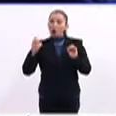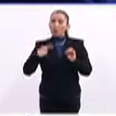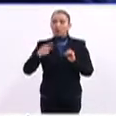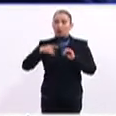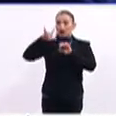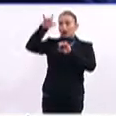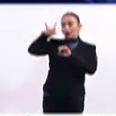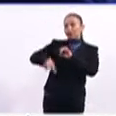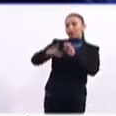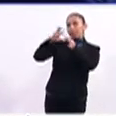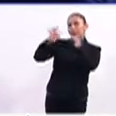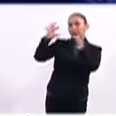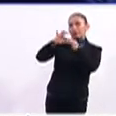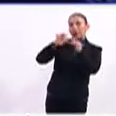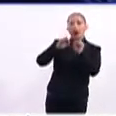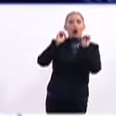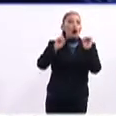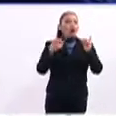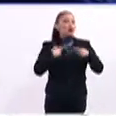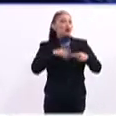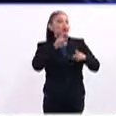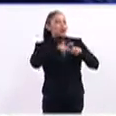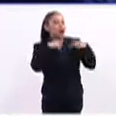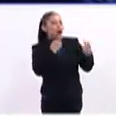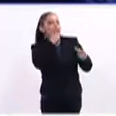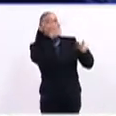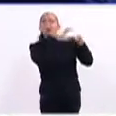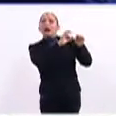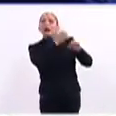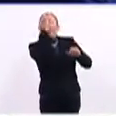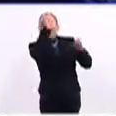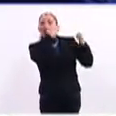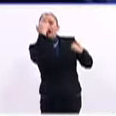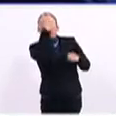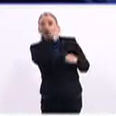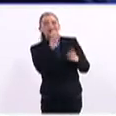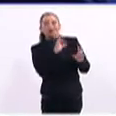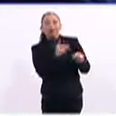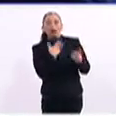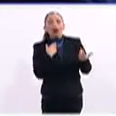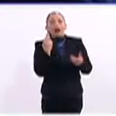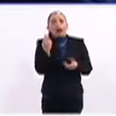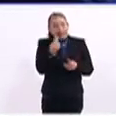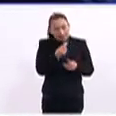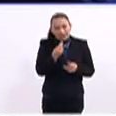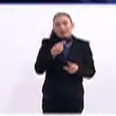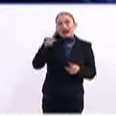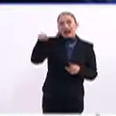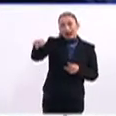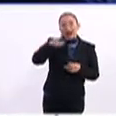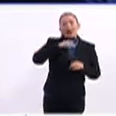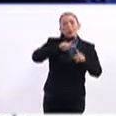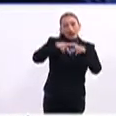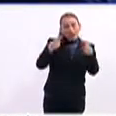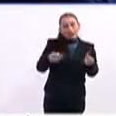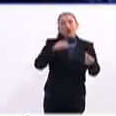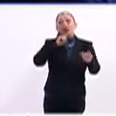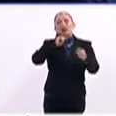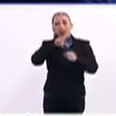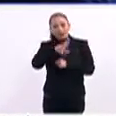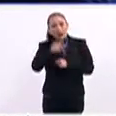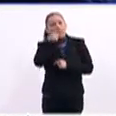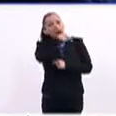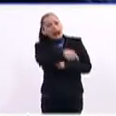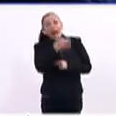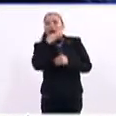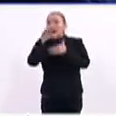mampara, necesite cientos de periódicos diciendo cosas. Más bien, a veces se recurre a los medios para que más gente se entere de que eso